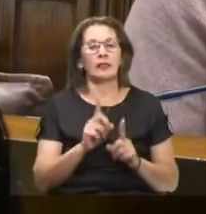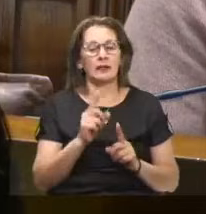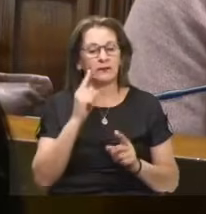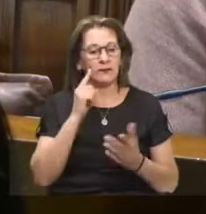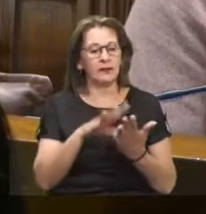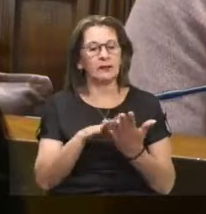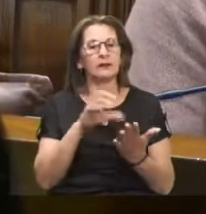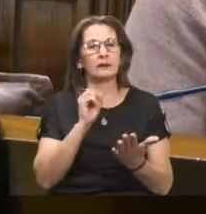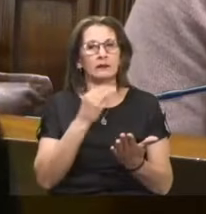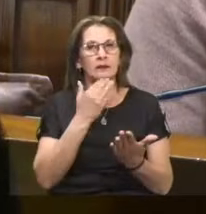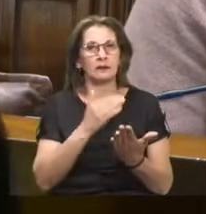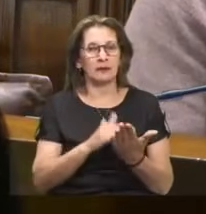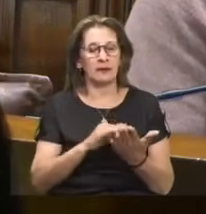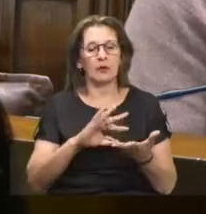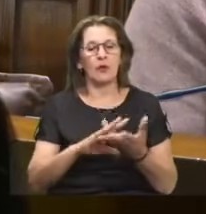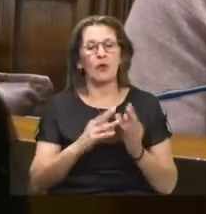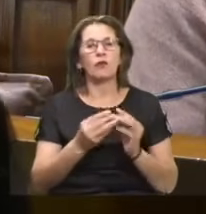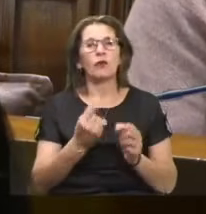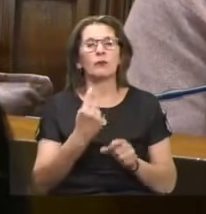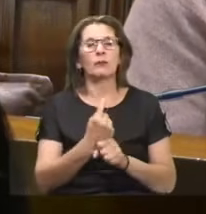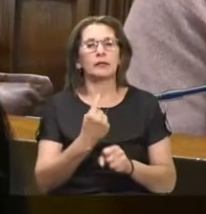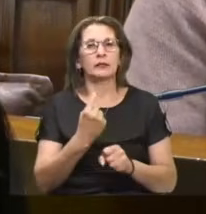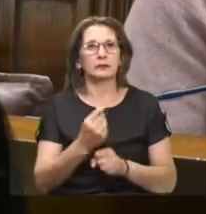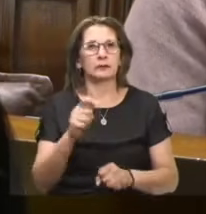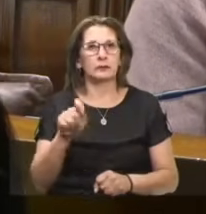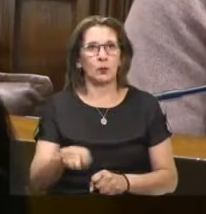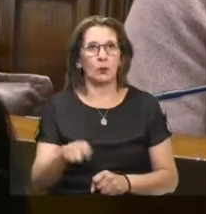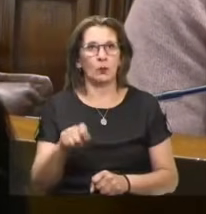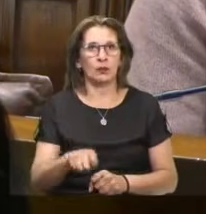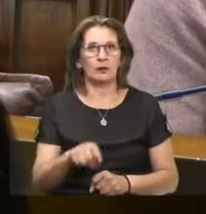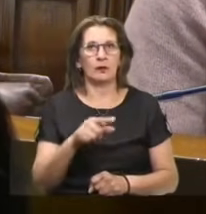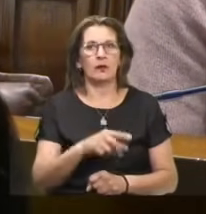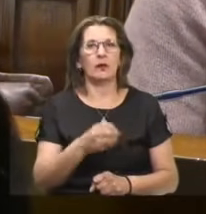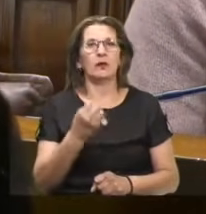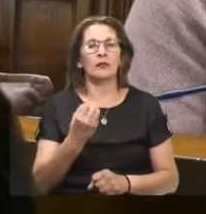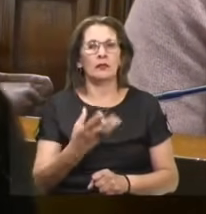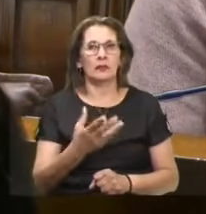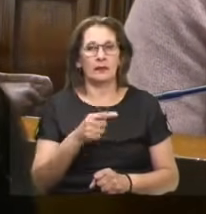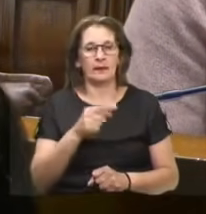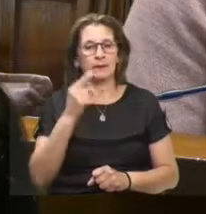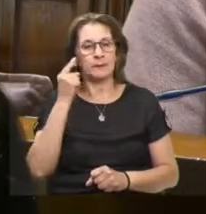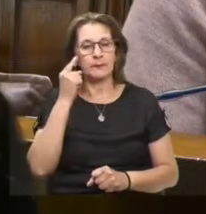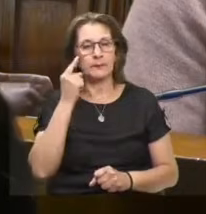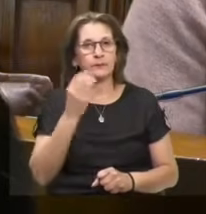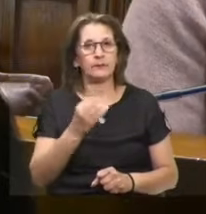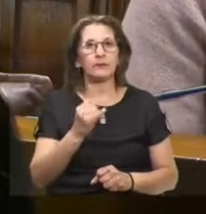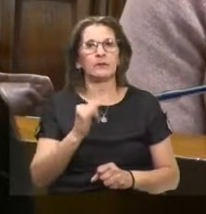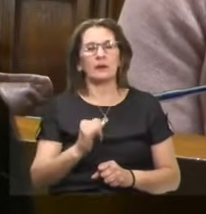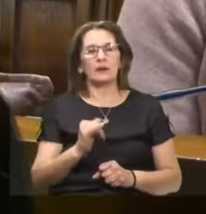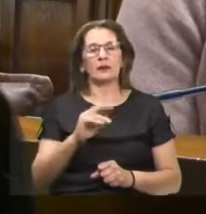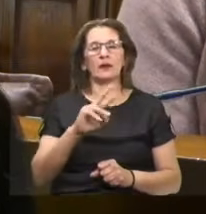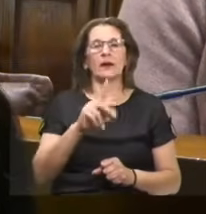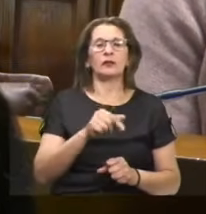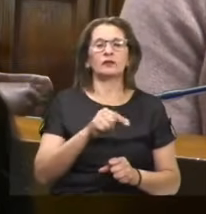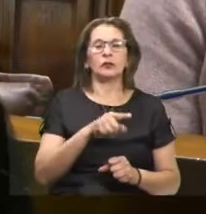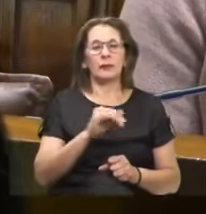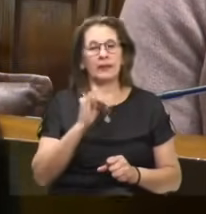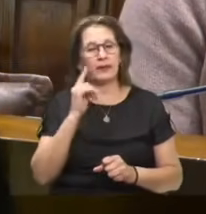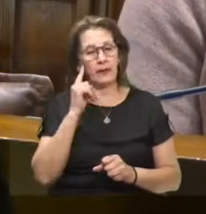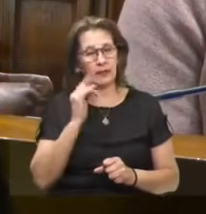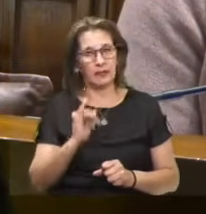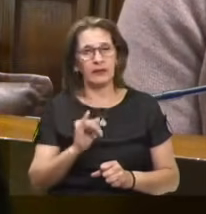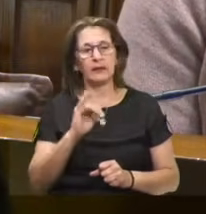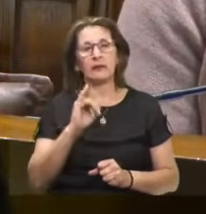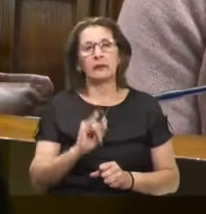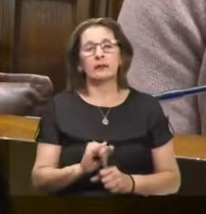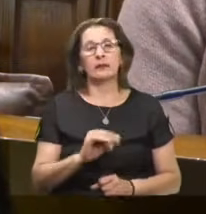interpretada conforme a los principios jurídicos de la racionalidad o razonabilidad, que